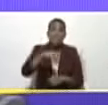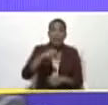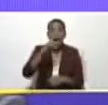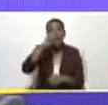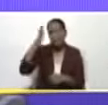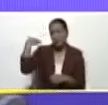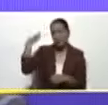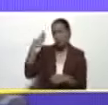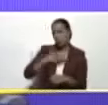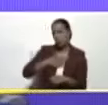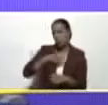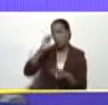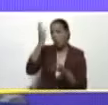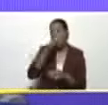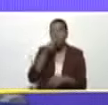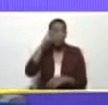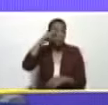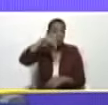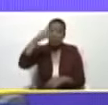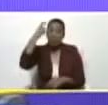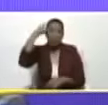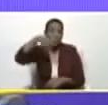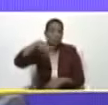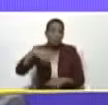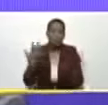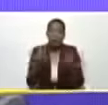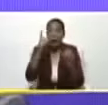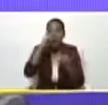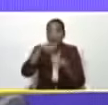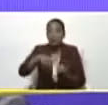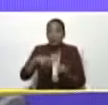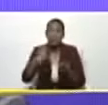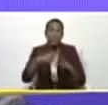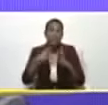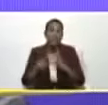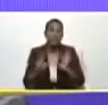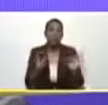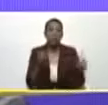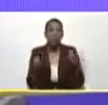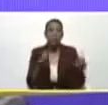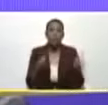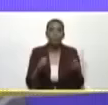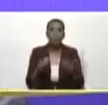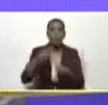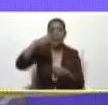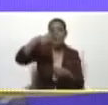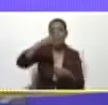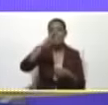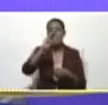en la época no s ahora Ahora hay un deporte que llaman